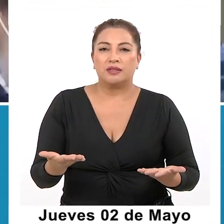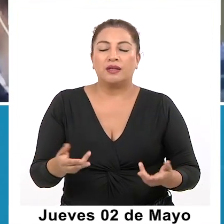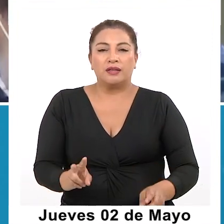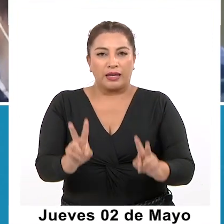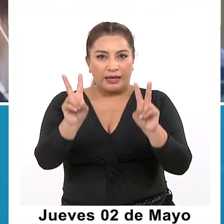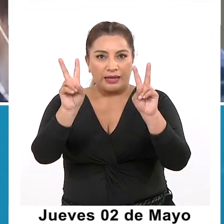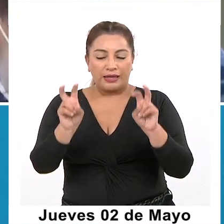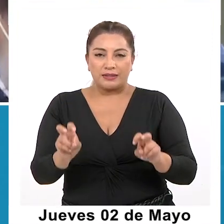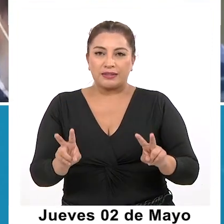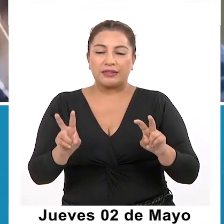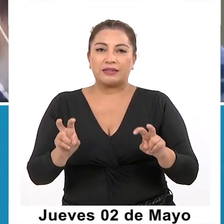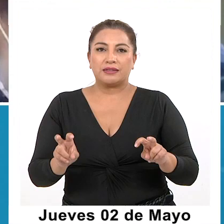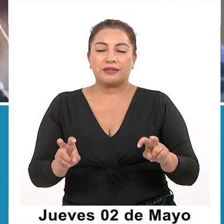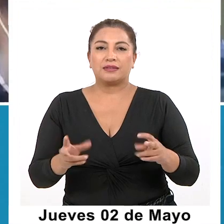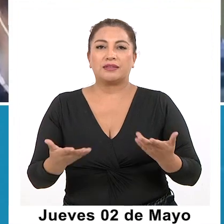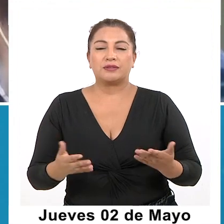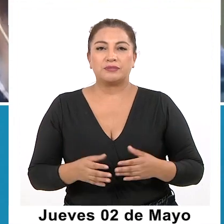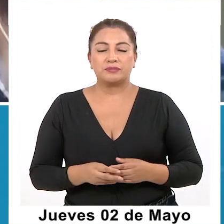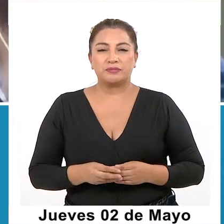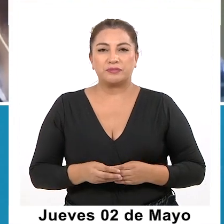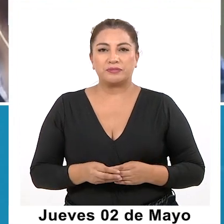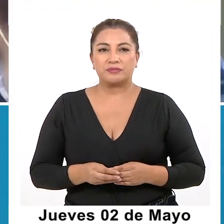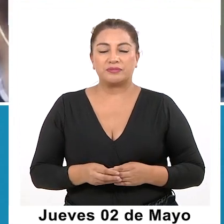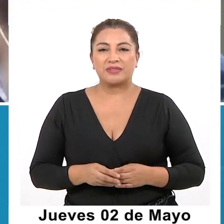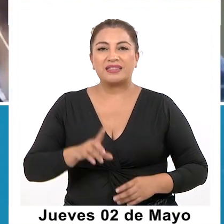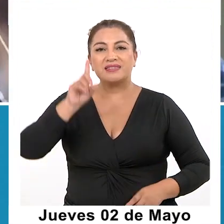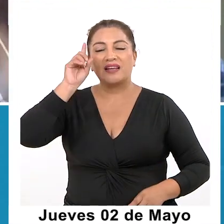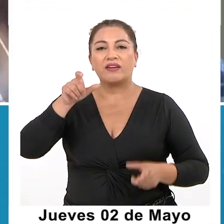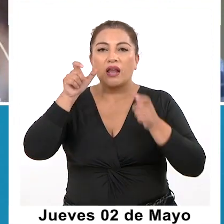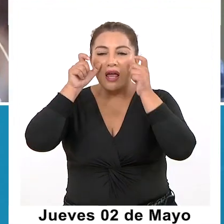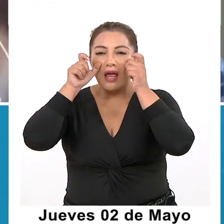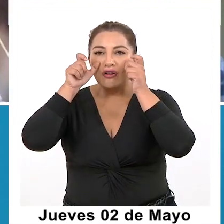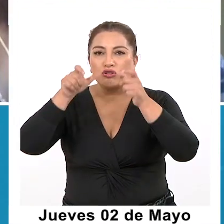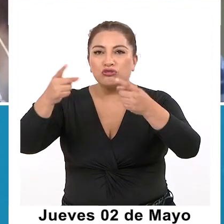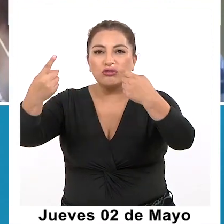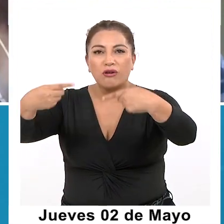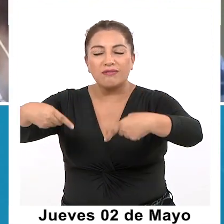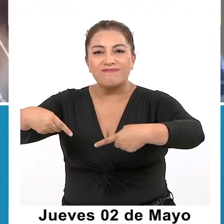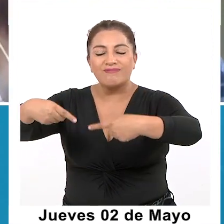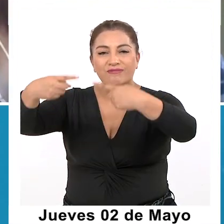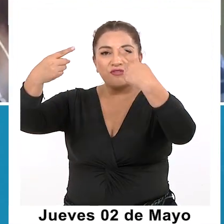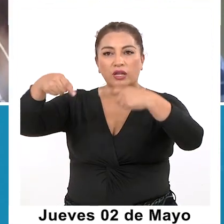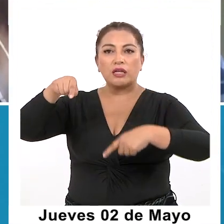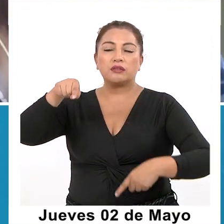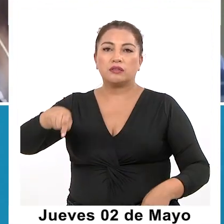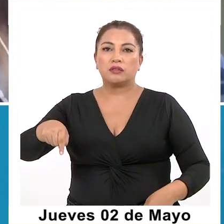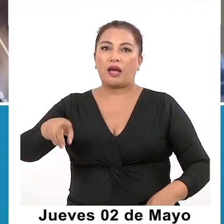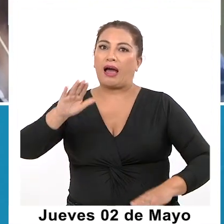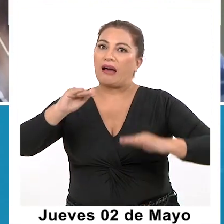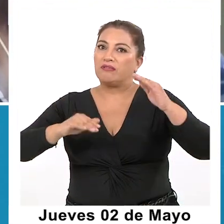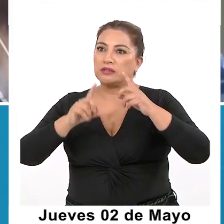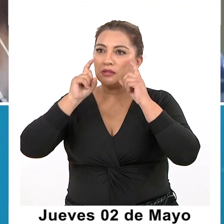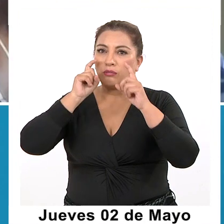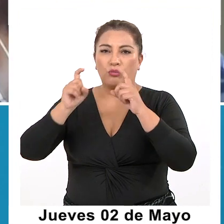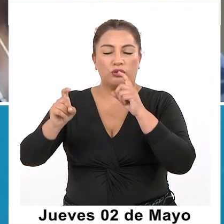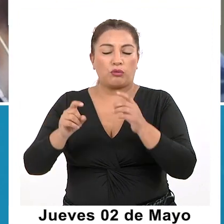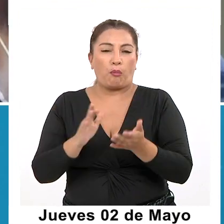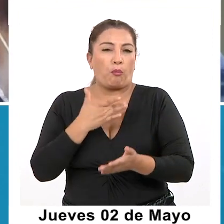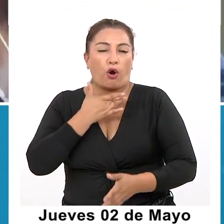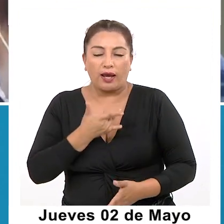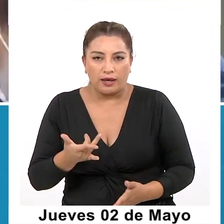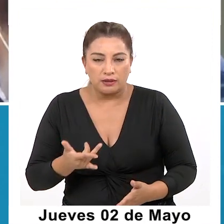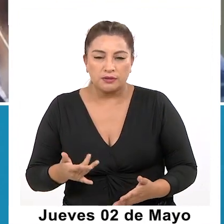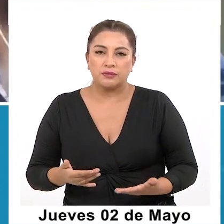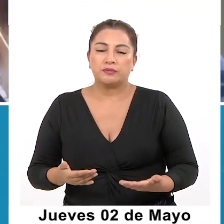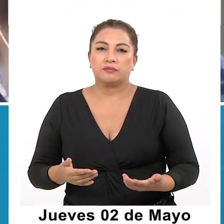términos de del layout de nuestro control fronterizo toda vez que es un control riesgoso por muchos factores